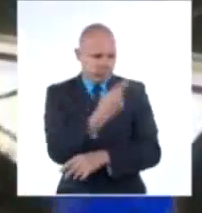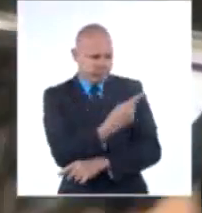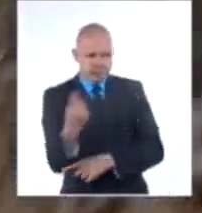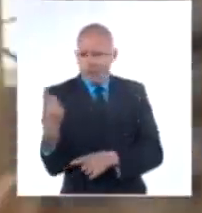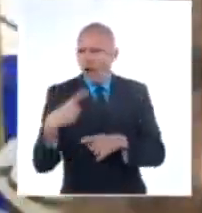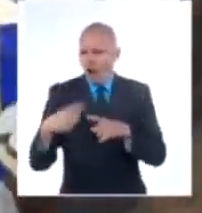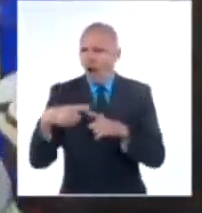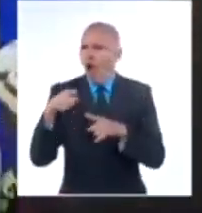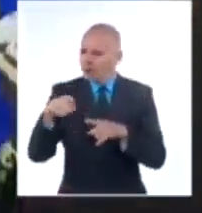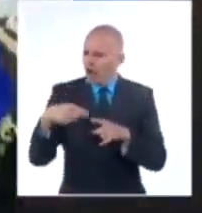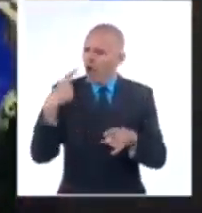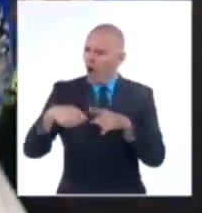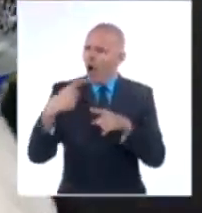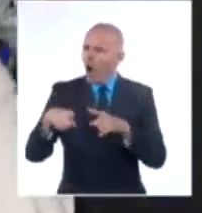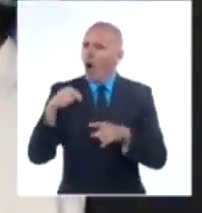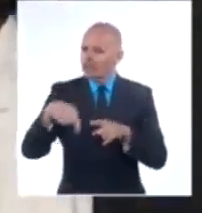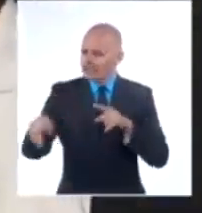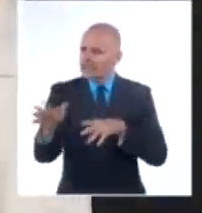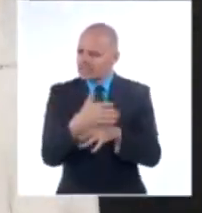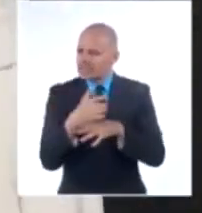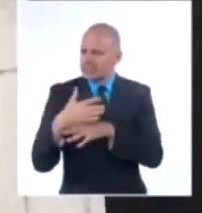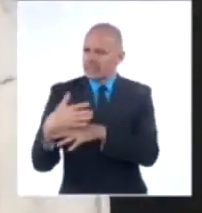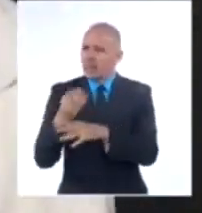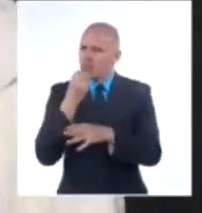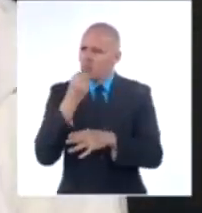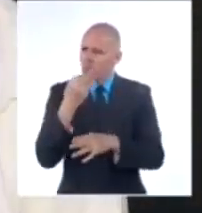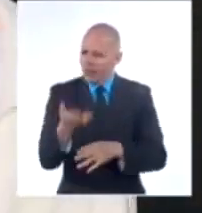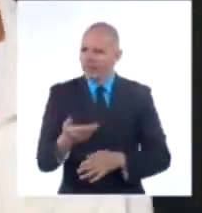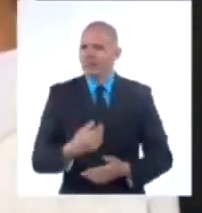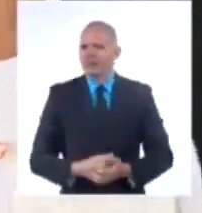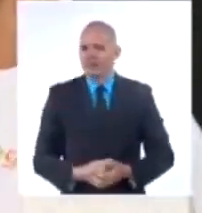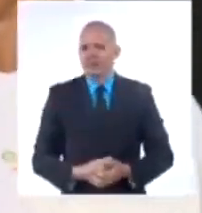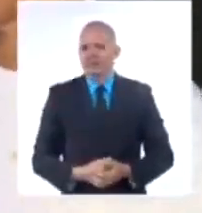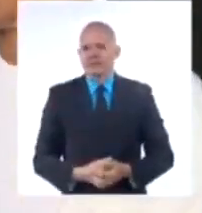foros de negocio. Carlos Manuel Gallardo, Sistema Informativo de la Televisión Cubana.